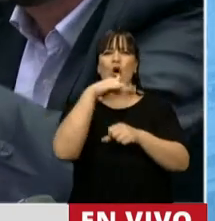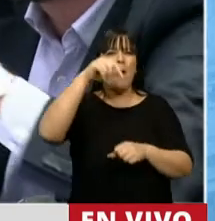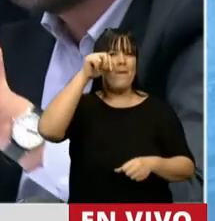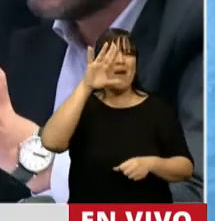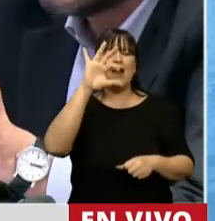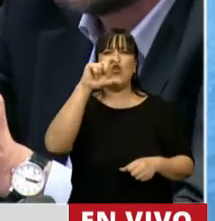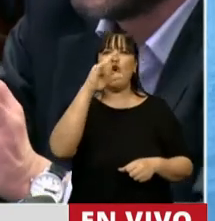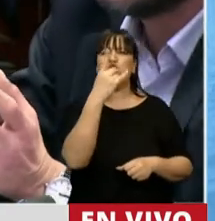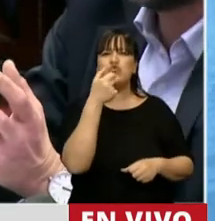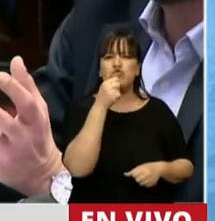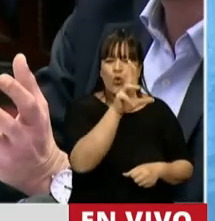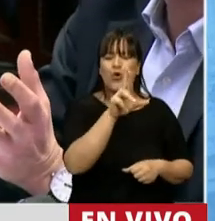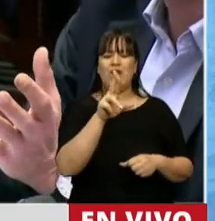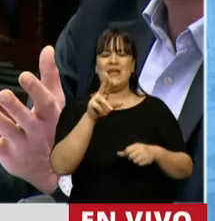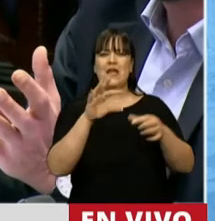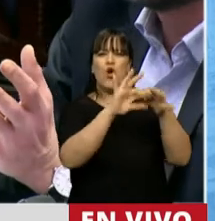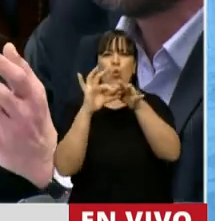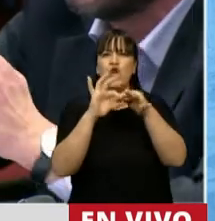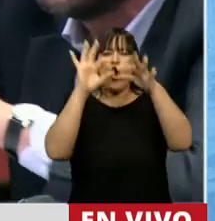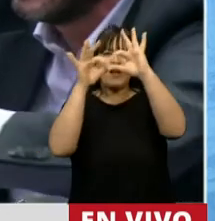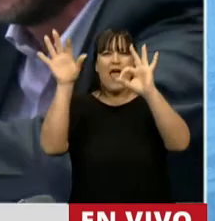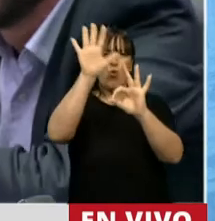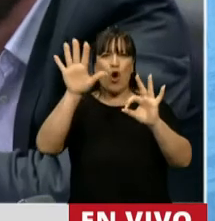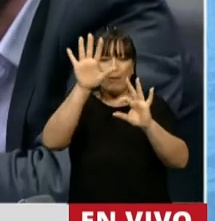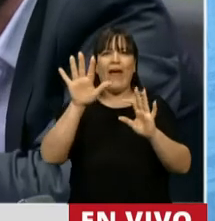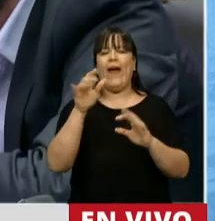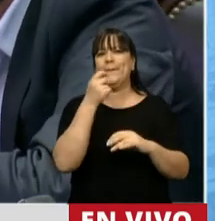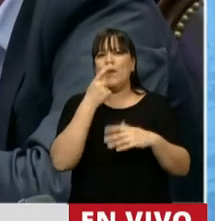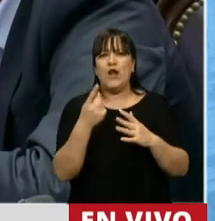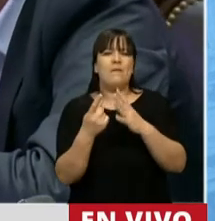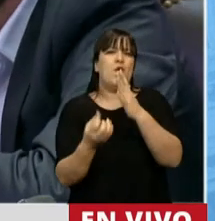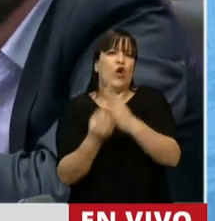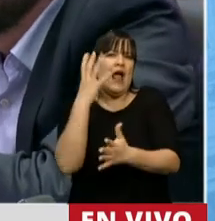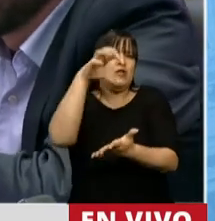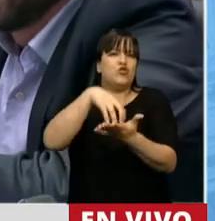y dificultan la existencia de nuevas empresas como pueden ser las SAS.